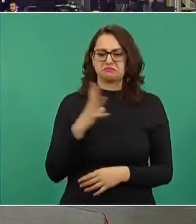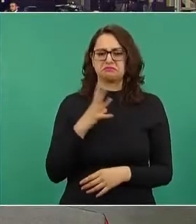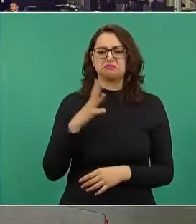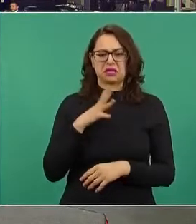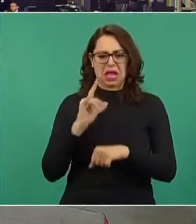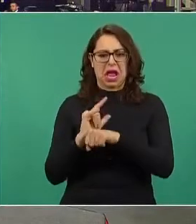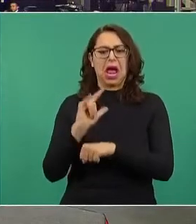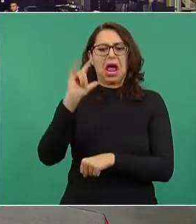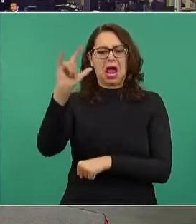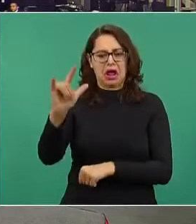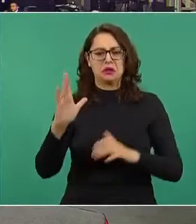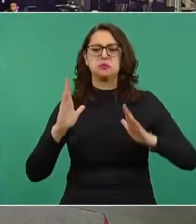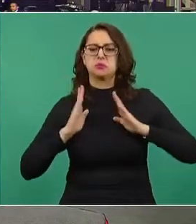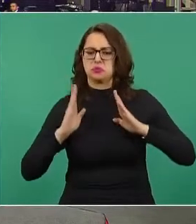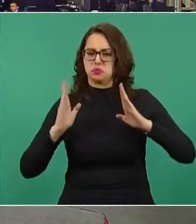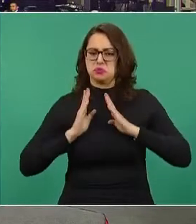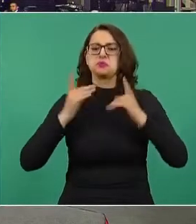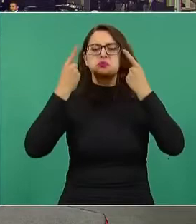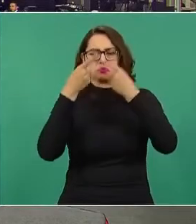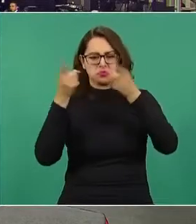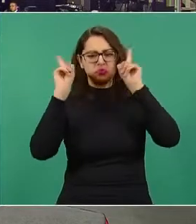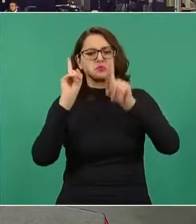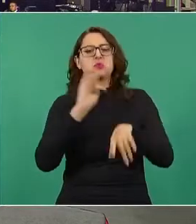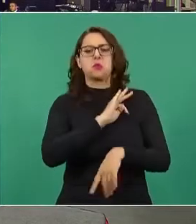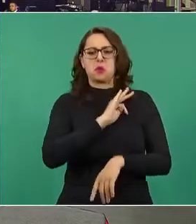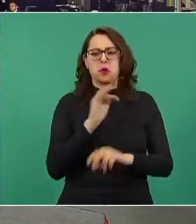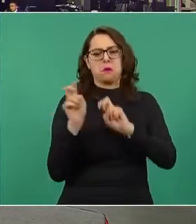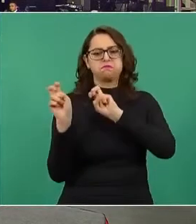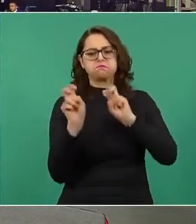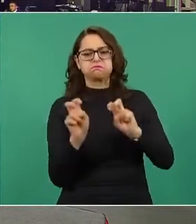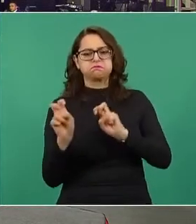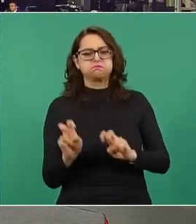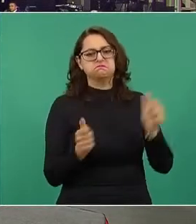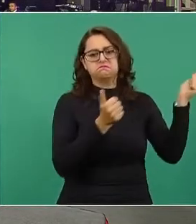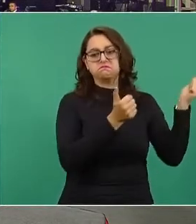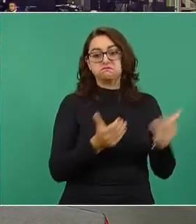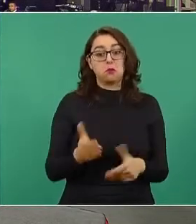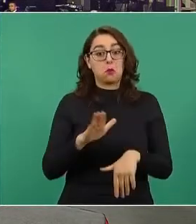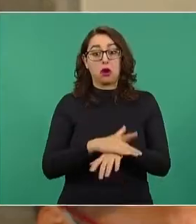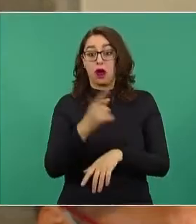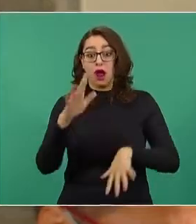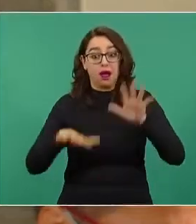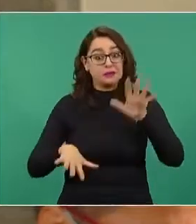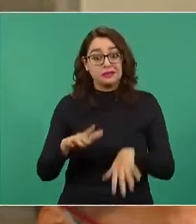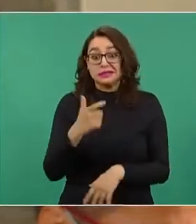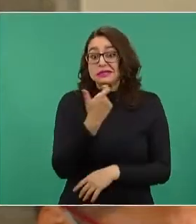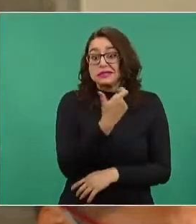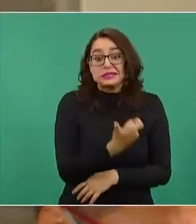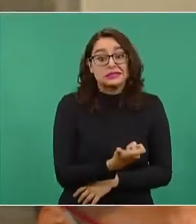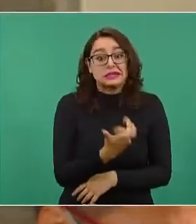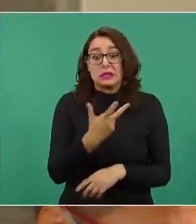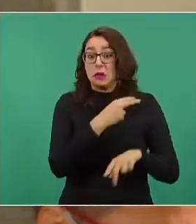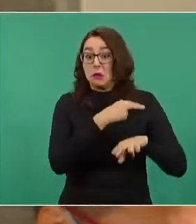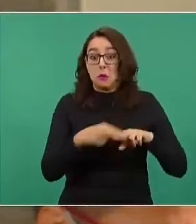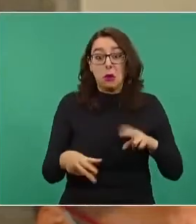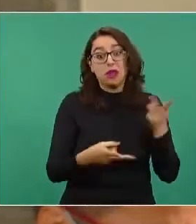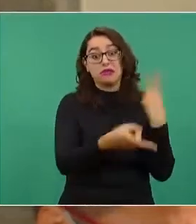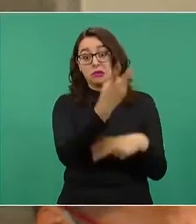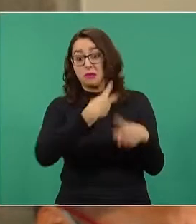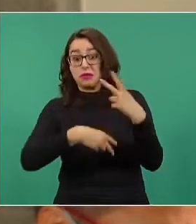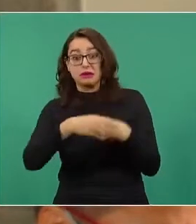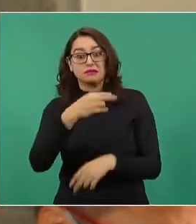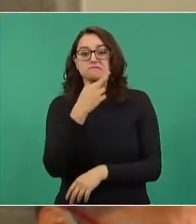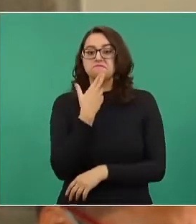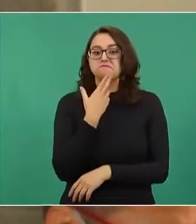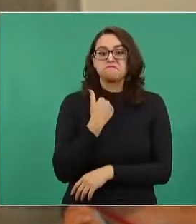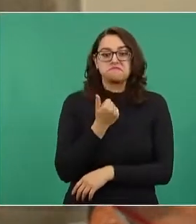Aérea, de la Marina, que se pueden traer esos migrantes porque a veces no tienen ni siquiera tampoco para traer para pagar el boleto en un viaje